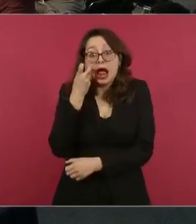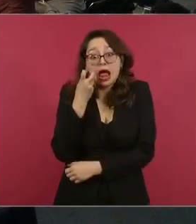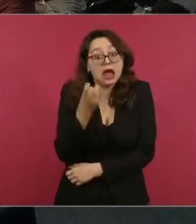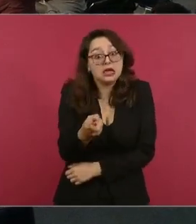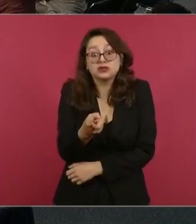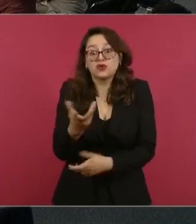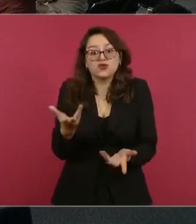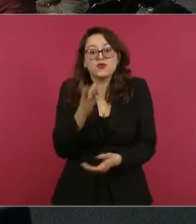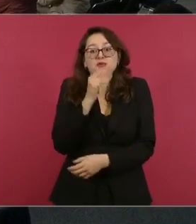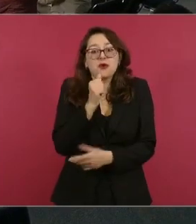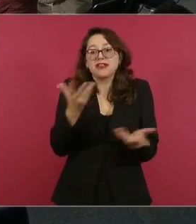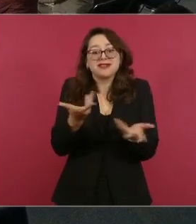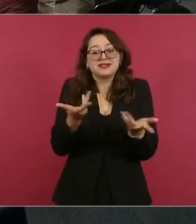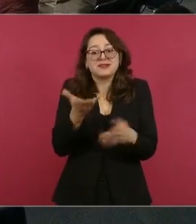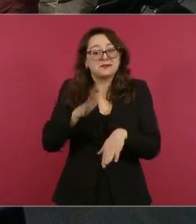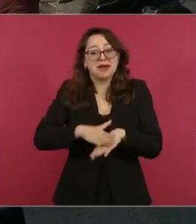hoteles,